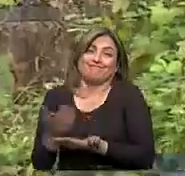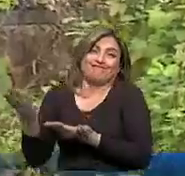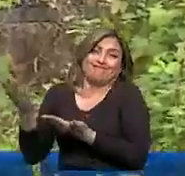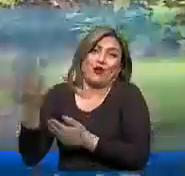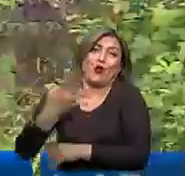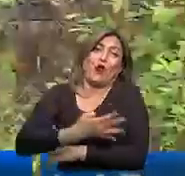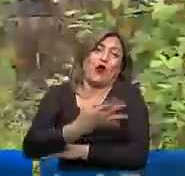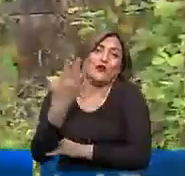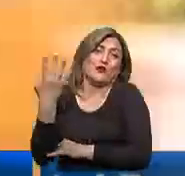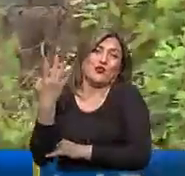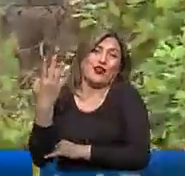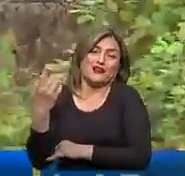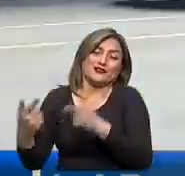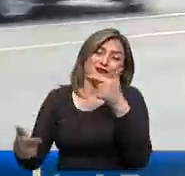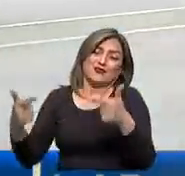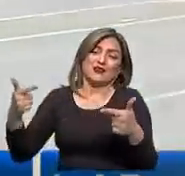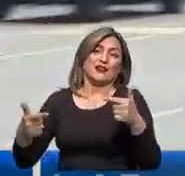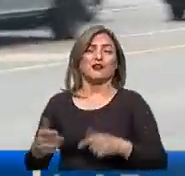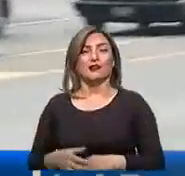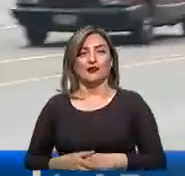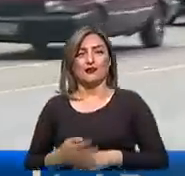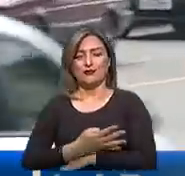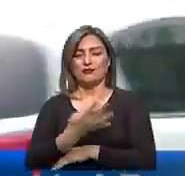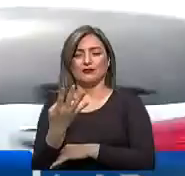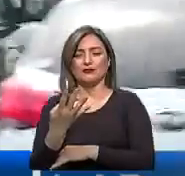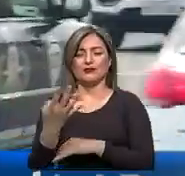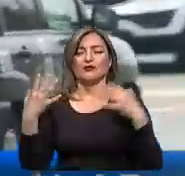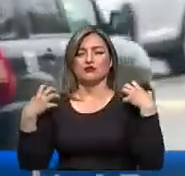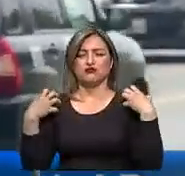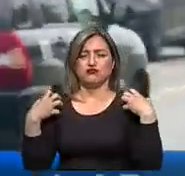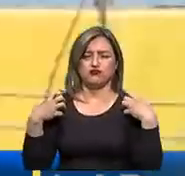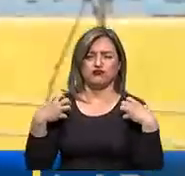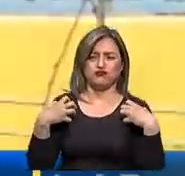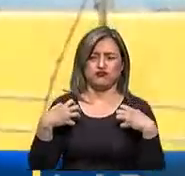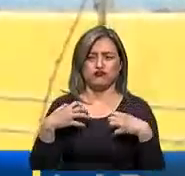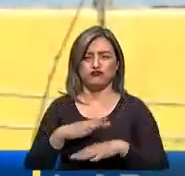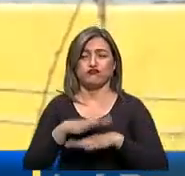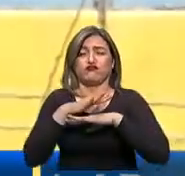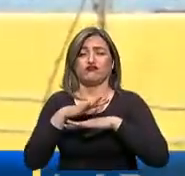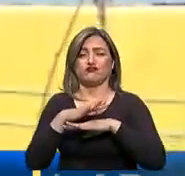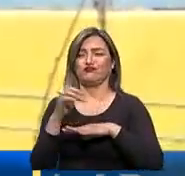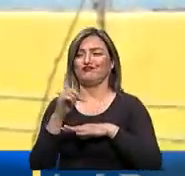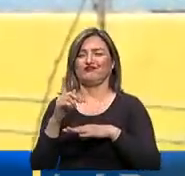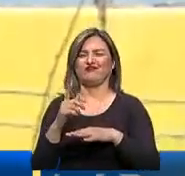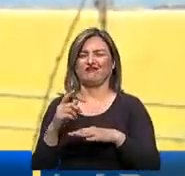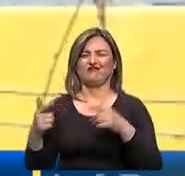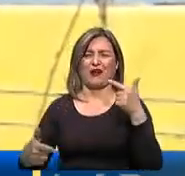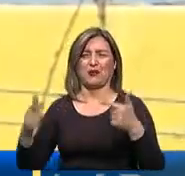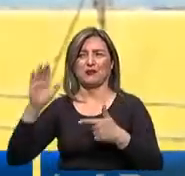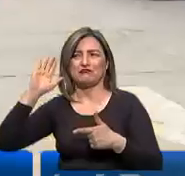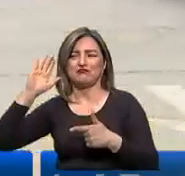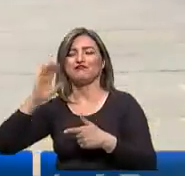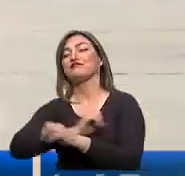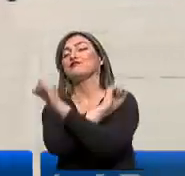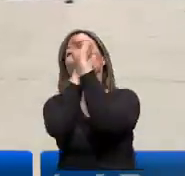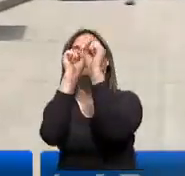transcurrieron 4 días desde el último altercado. 4 días de una tensa calma que fue interrumpida nuevamente por el sonido de disparos, que fueron escuchados